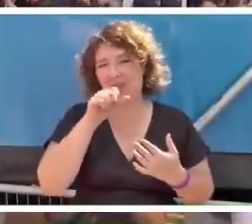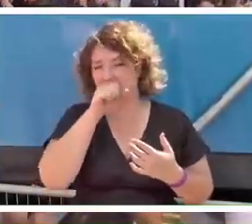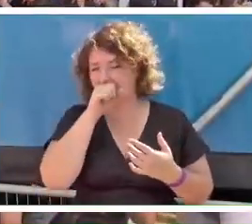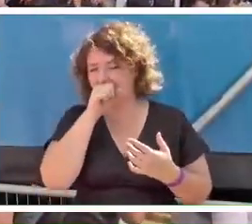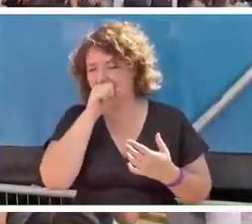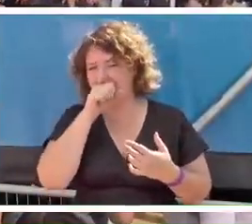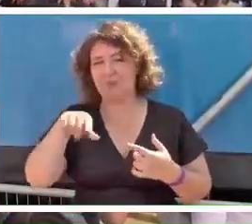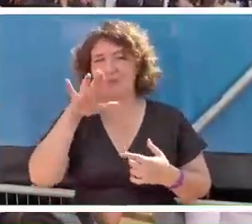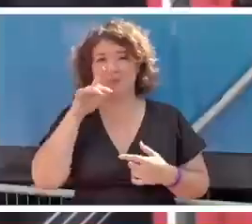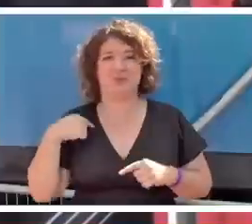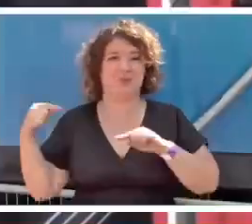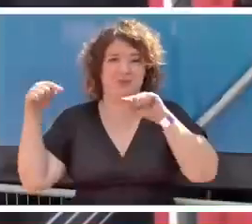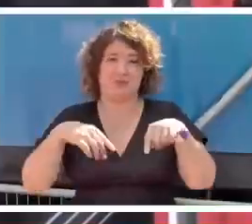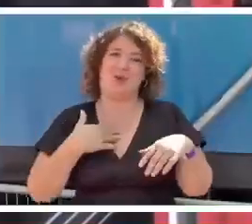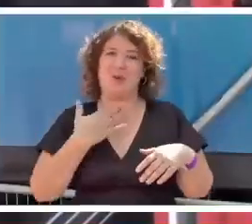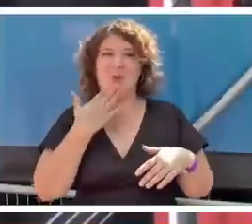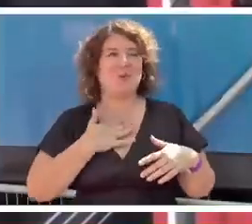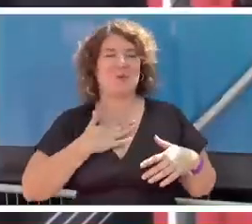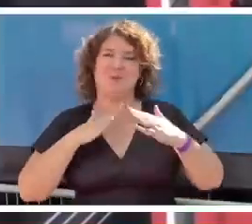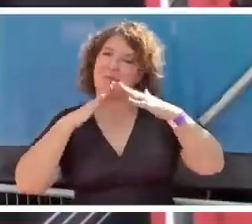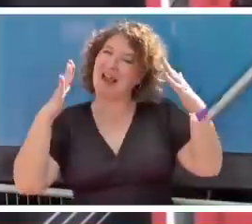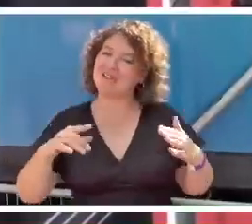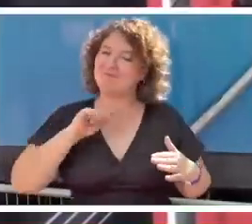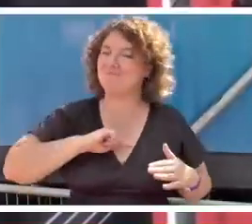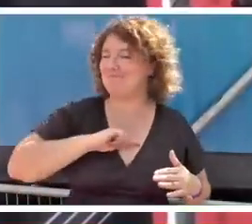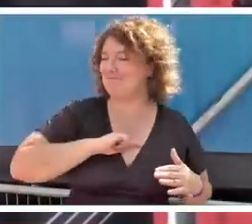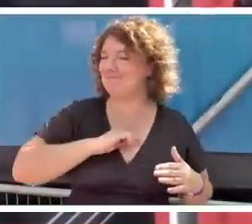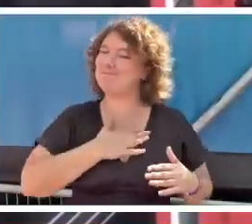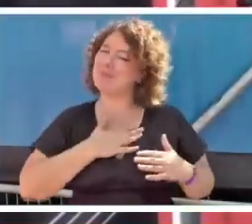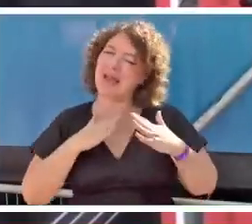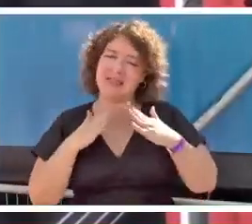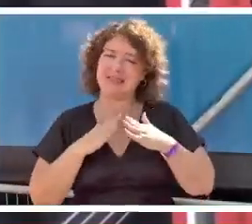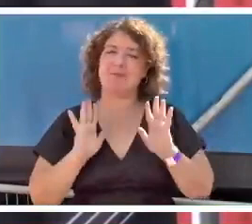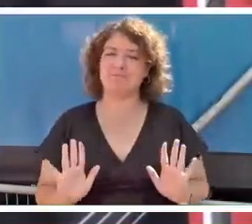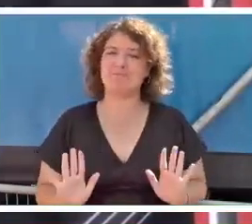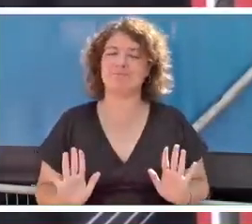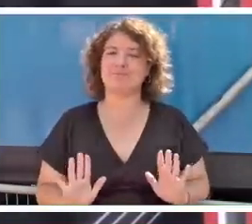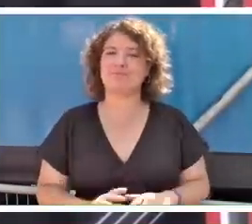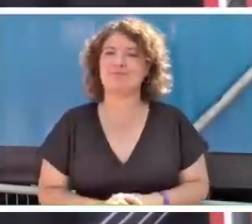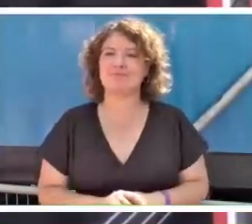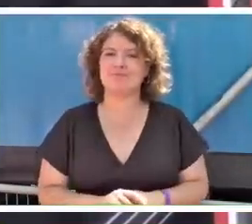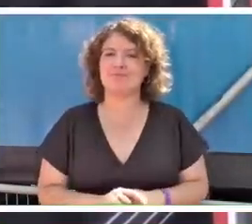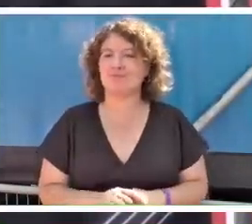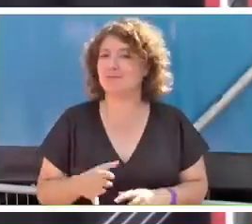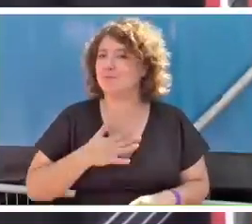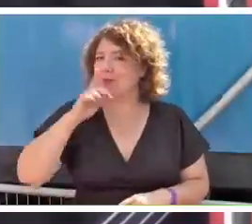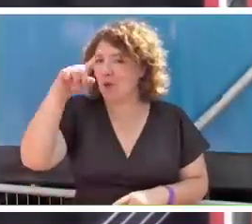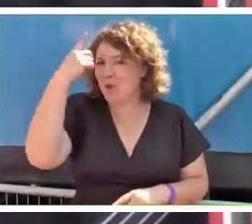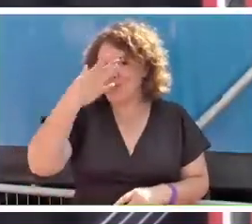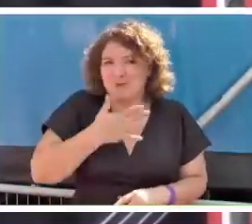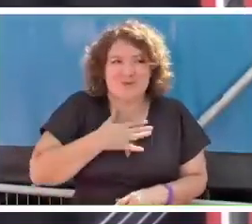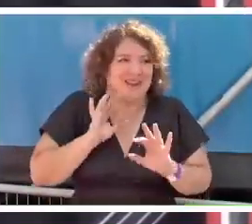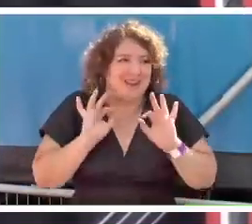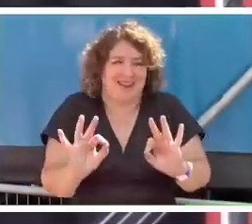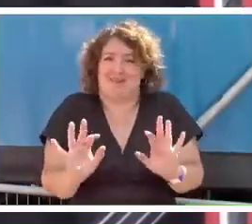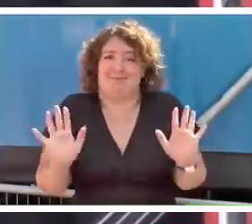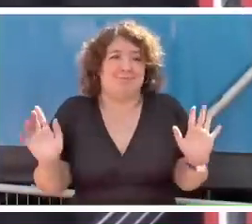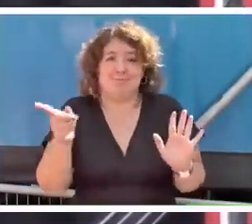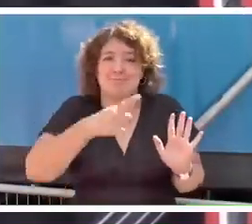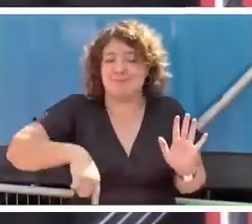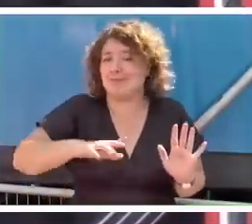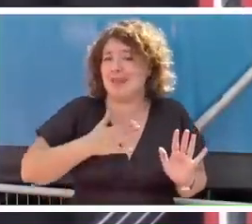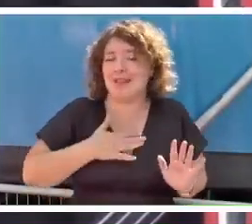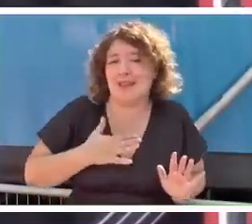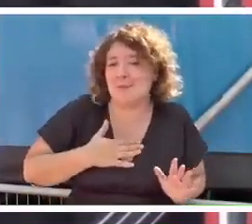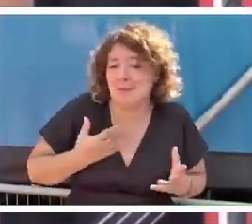estar hoy aquí en mi casa. Me siento en mi casa. Es mi cultura. Formáis